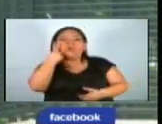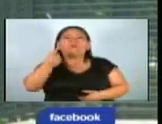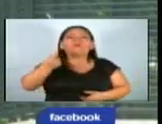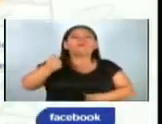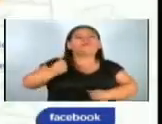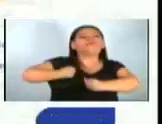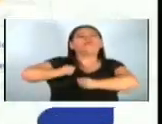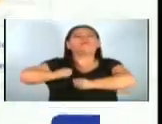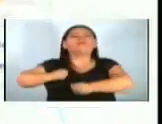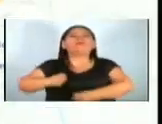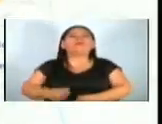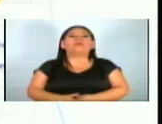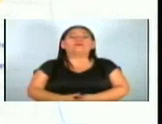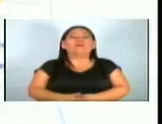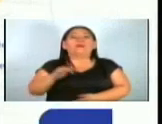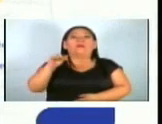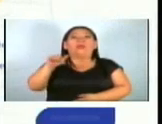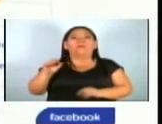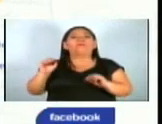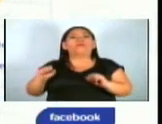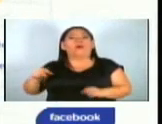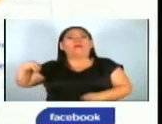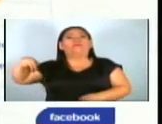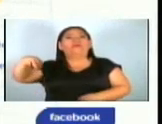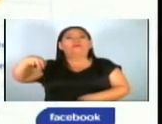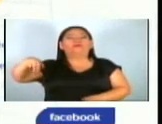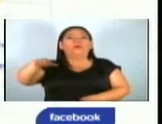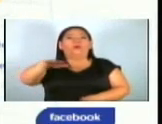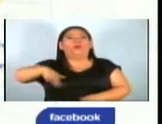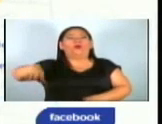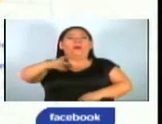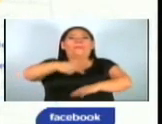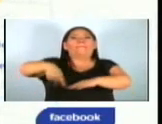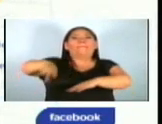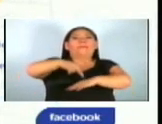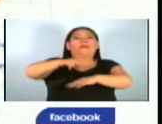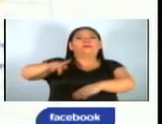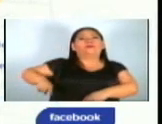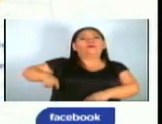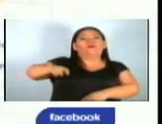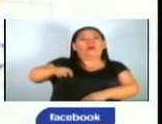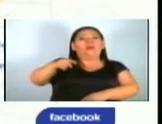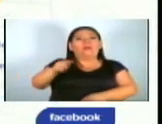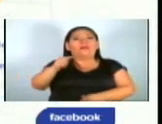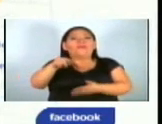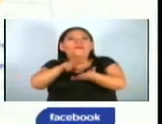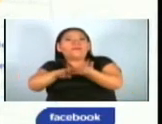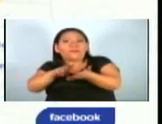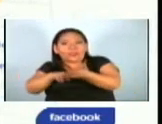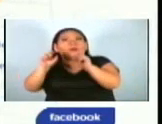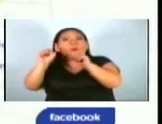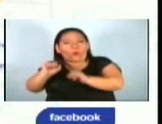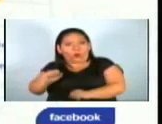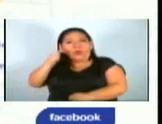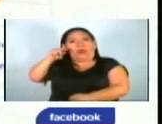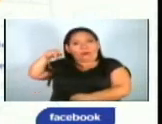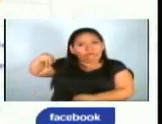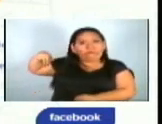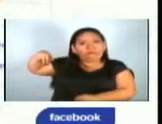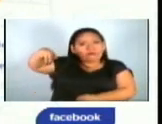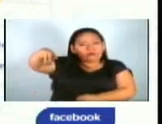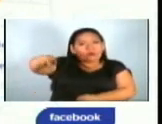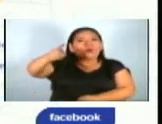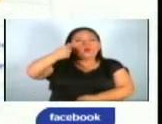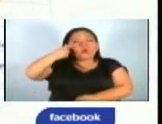seguridad. La zona de acceso peatonal para la plaza Gerardo Barrios, detallada en color verde en el mapa, será únicamente por el